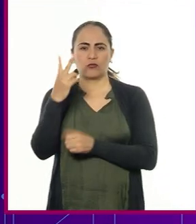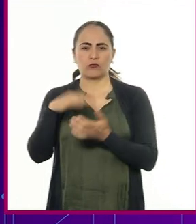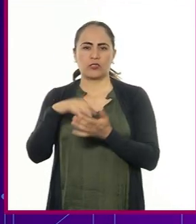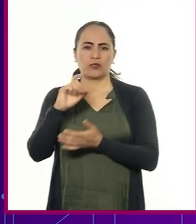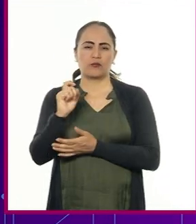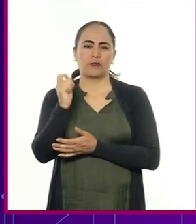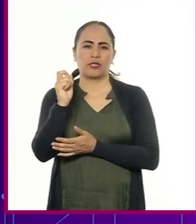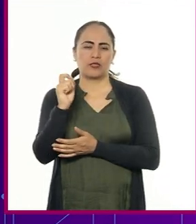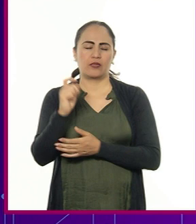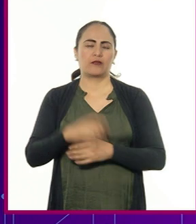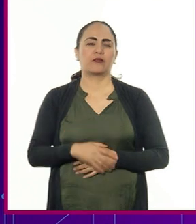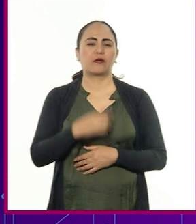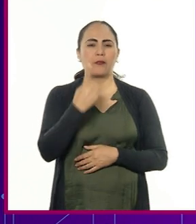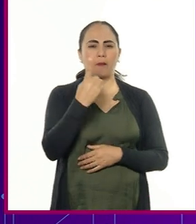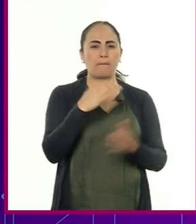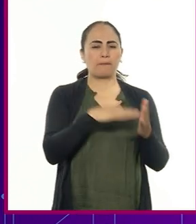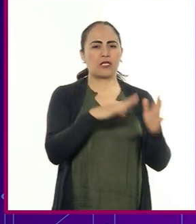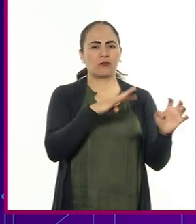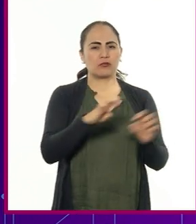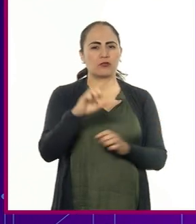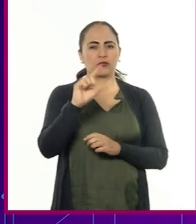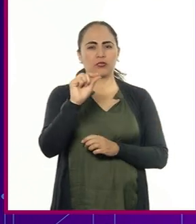año 1970, el